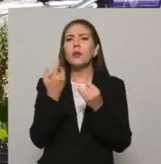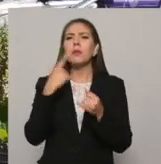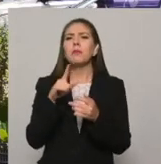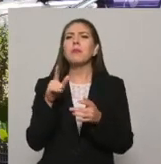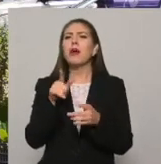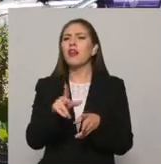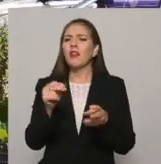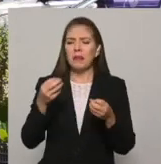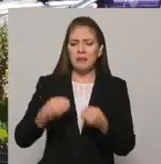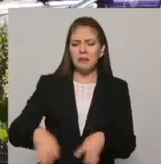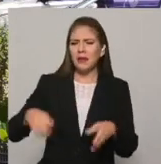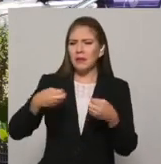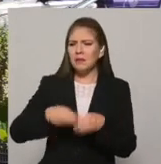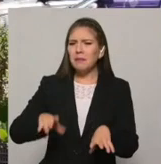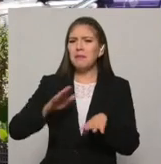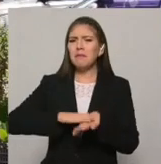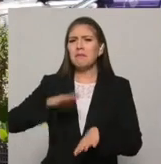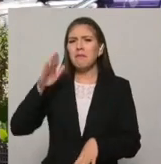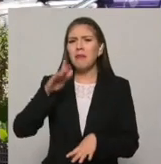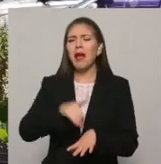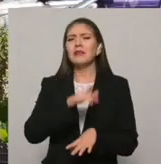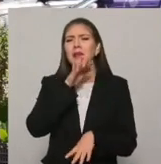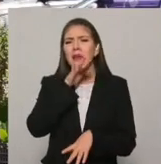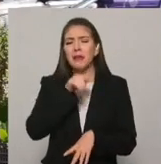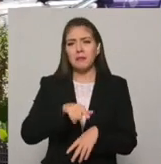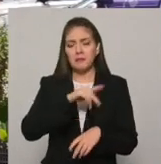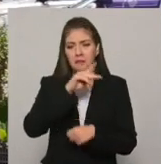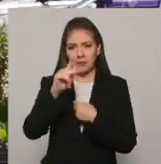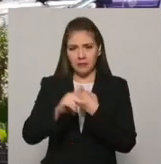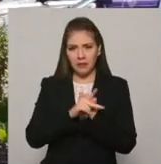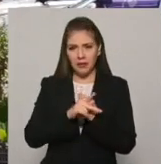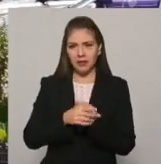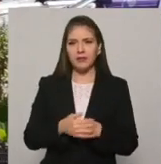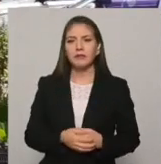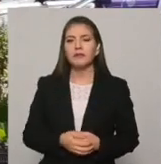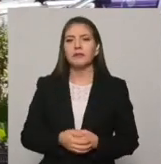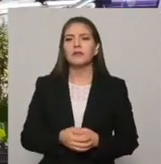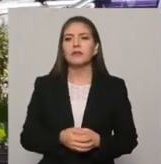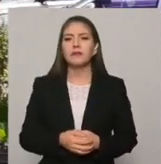desperdicios que tenemos en nuestro país. Con imágenes de Oscar Nájera, Eric Salgado, Capital 21.